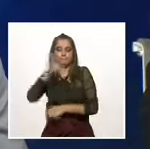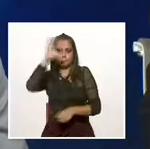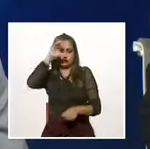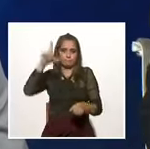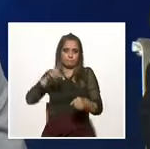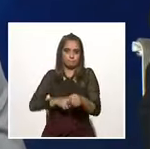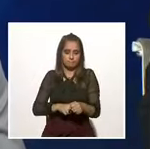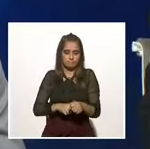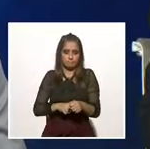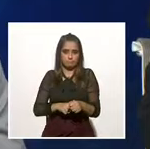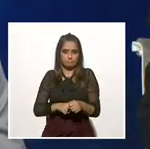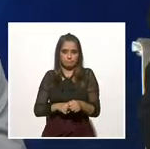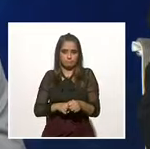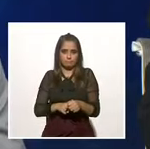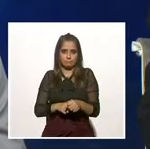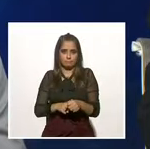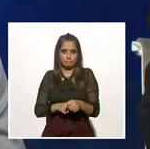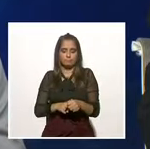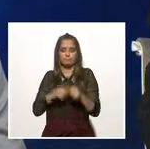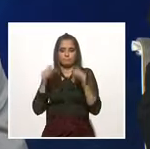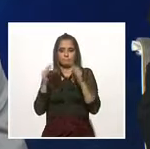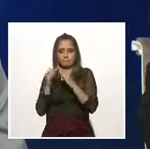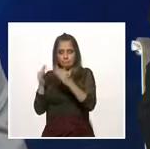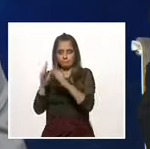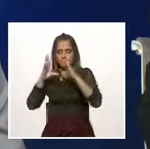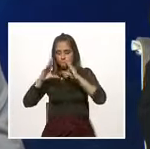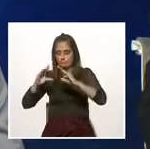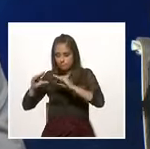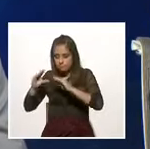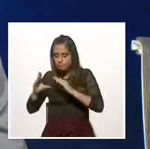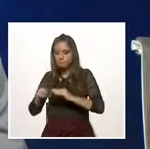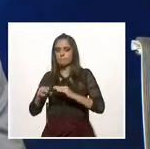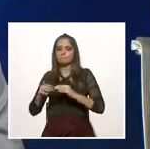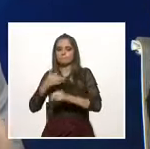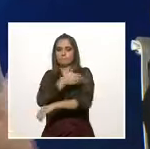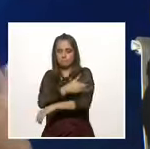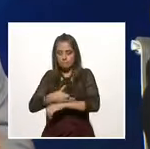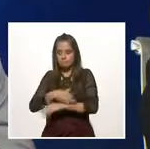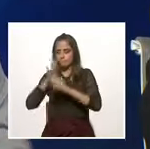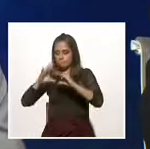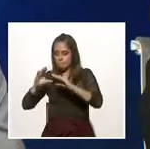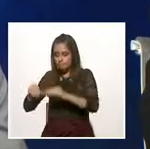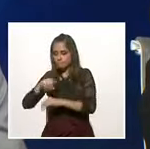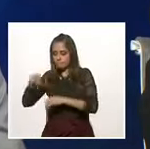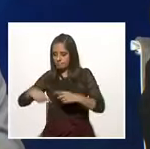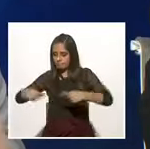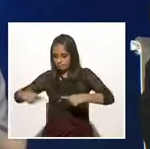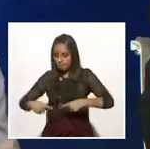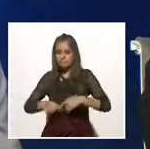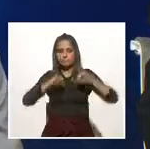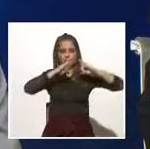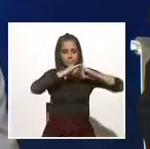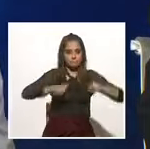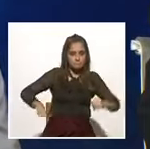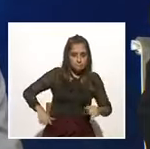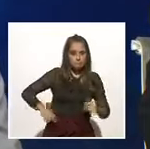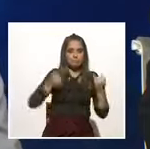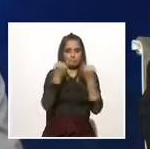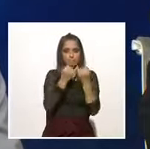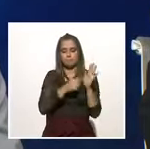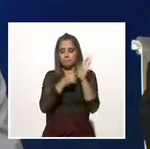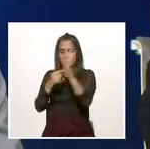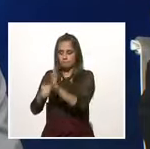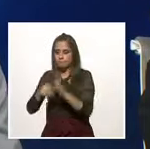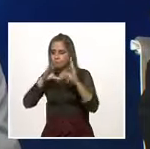que generamos desde las casas, ¿no? Como individuos, en las familias, como instituciones y como gobierno, ¿no? Al final del